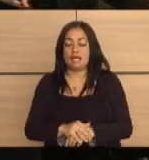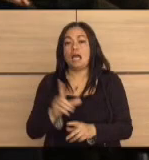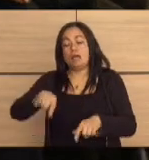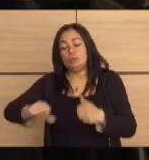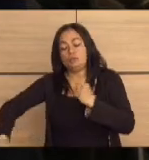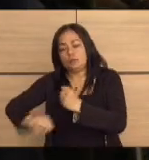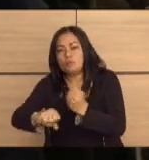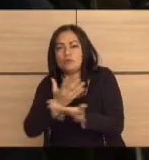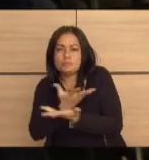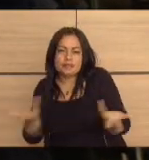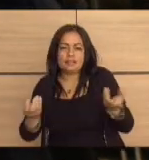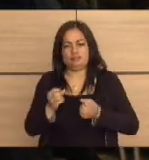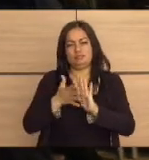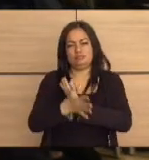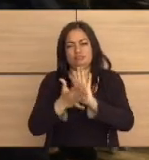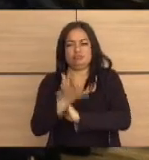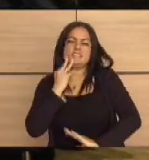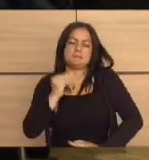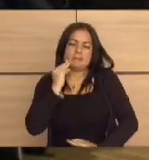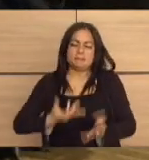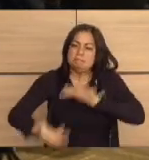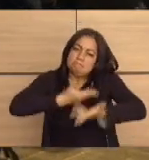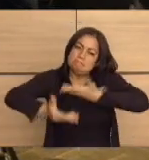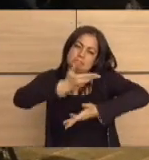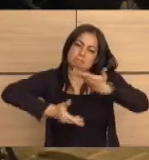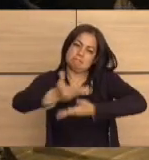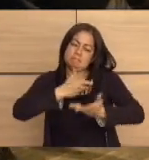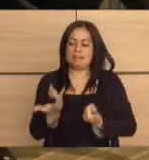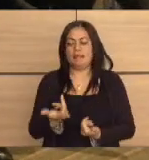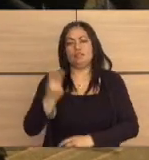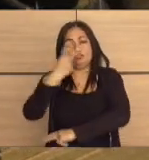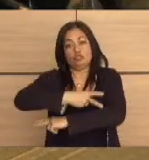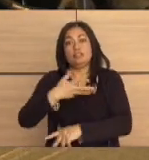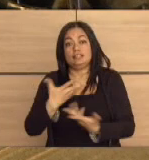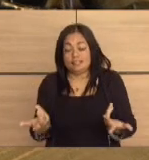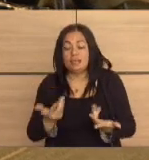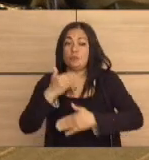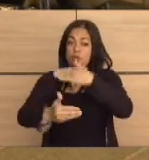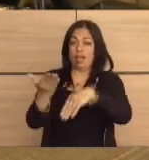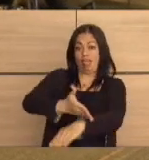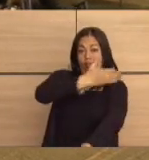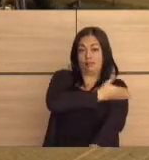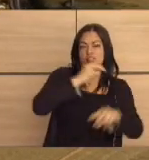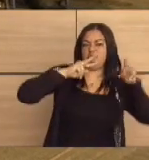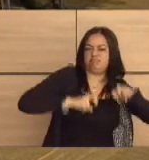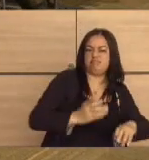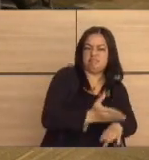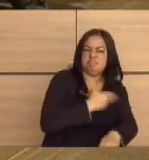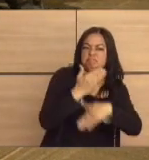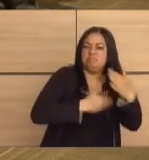de compartir grandes experiencias del sector. Estos dos días ustedes saben que vienen de un proceso previo. Fue el